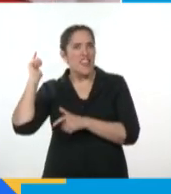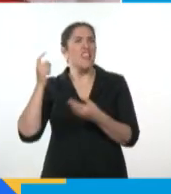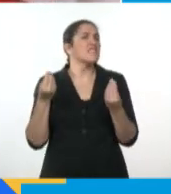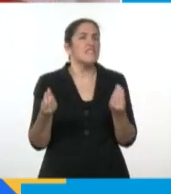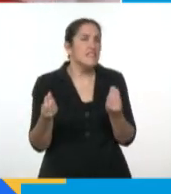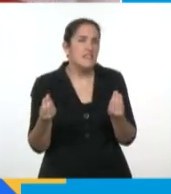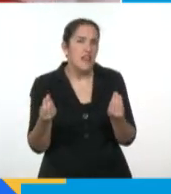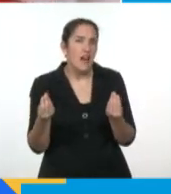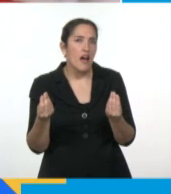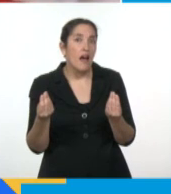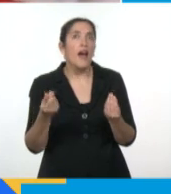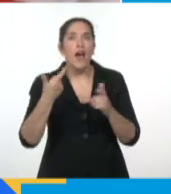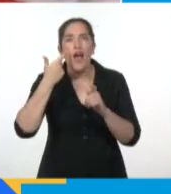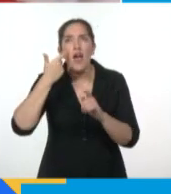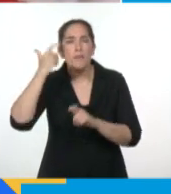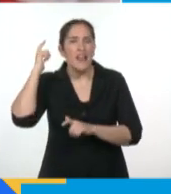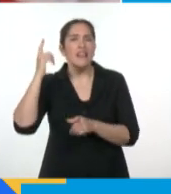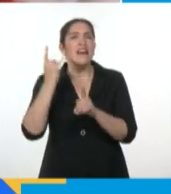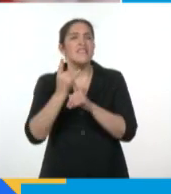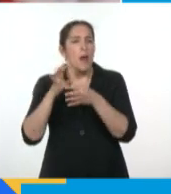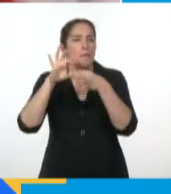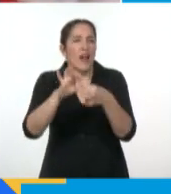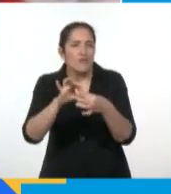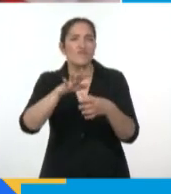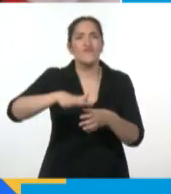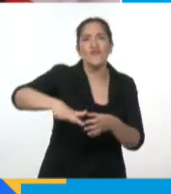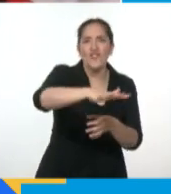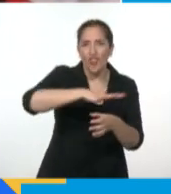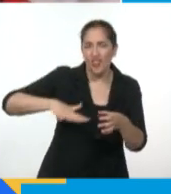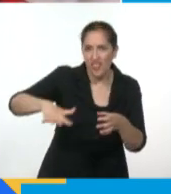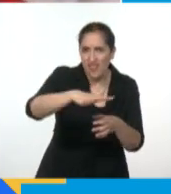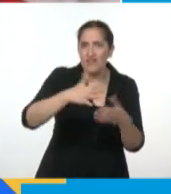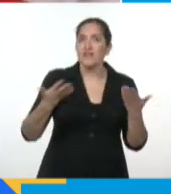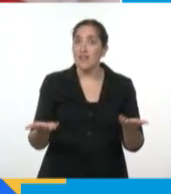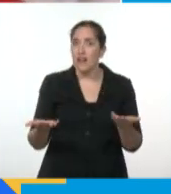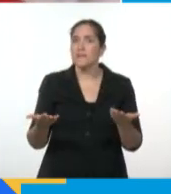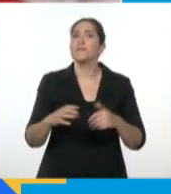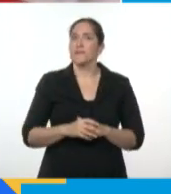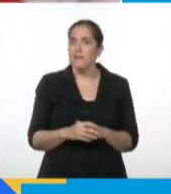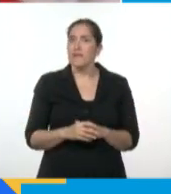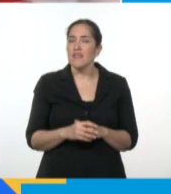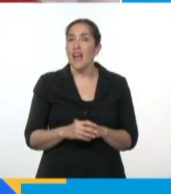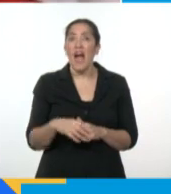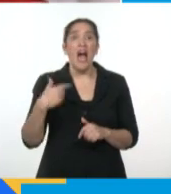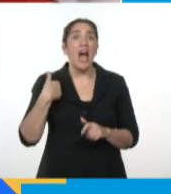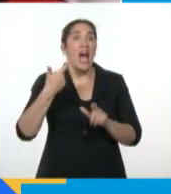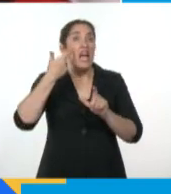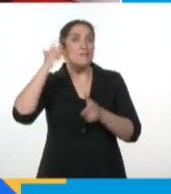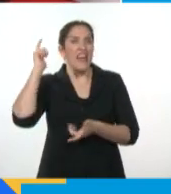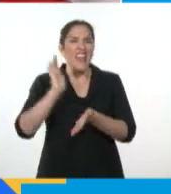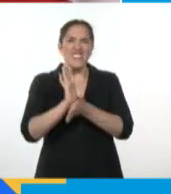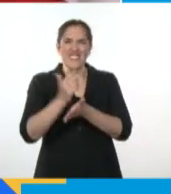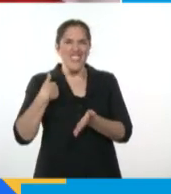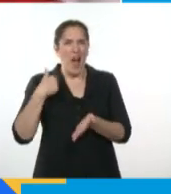la experiencia es siempre situada y tiene que ver con los contextos. Por lo tanto, la experiencia es poco migrante.